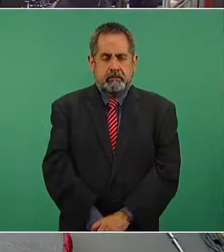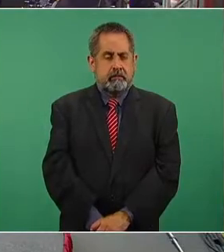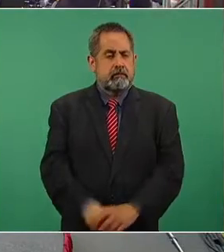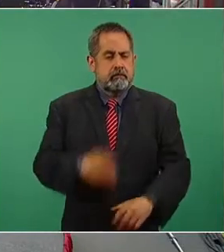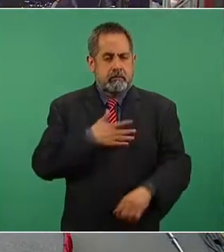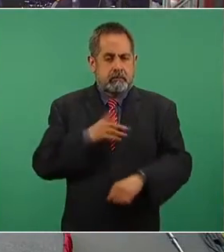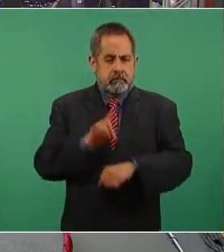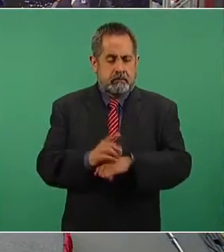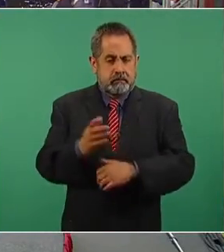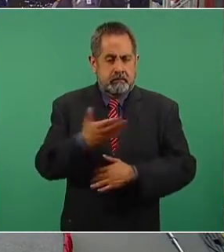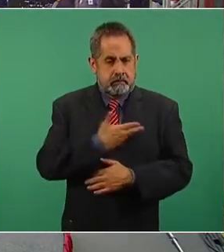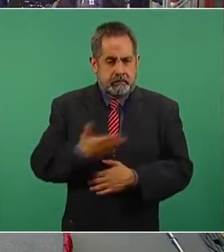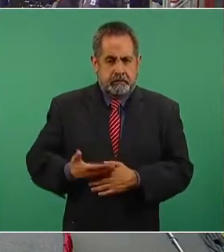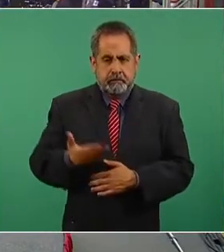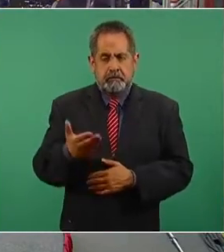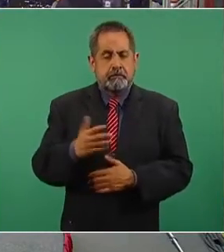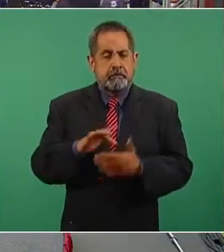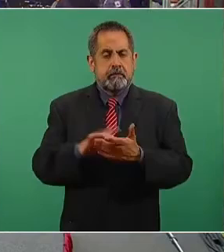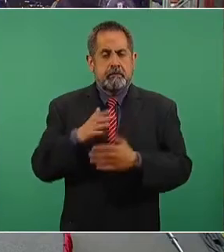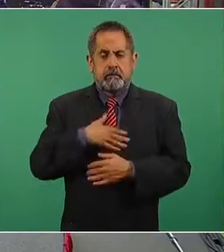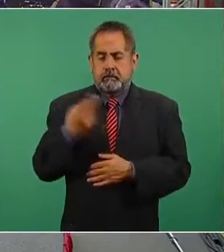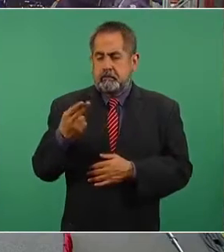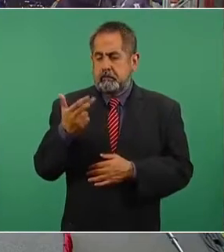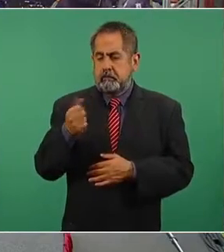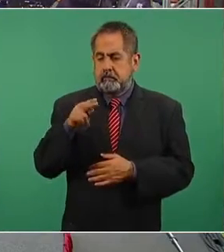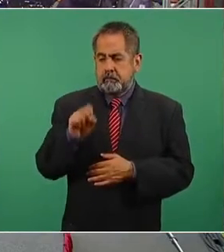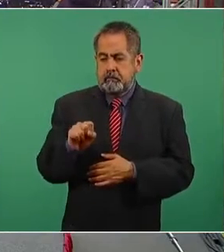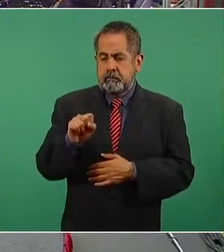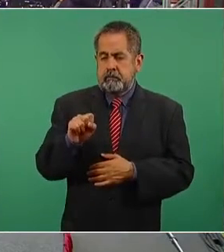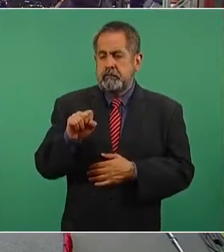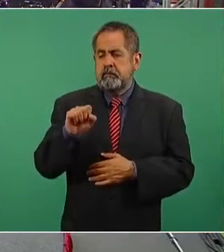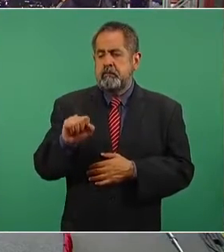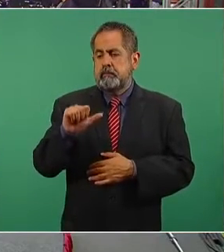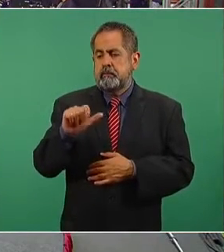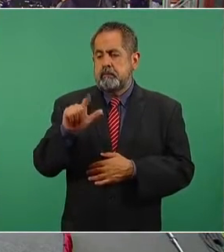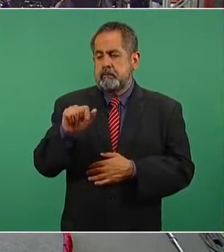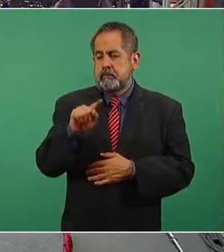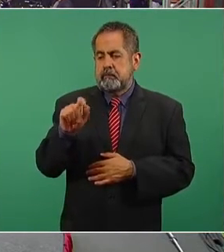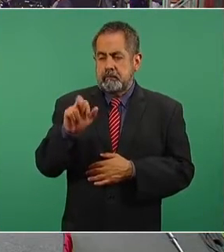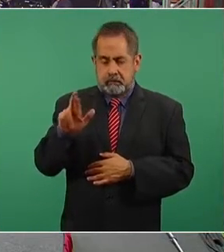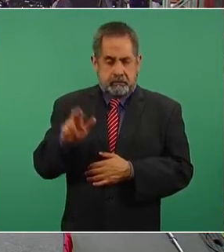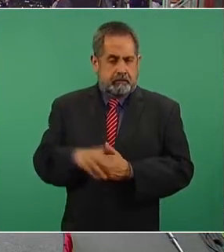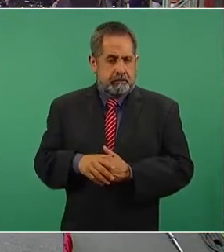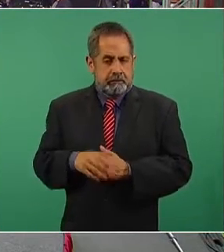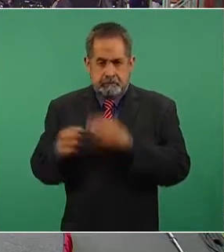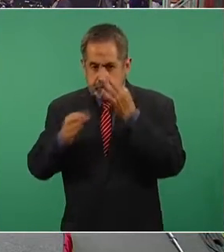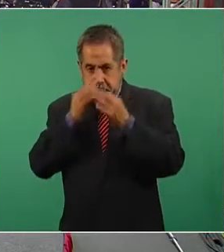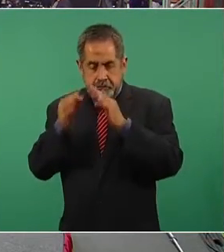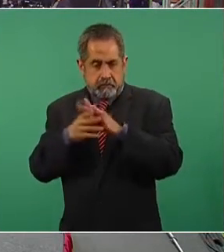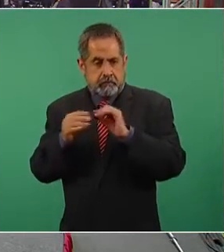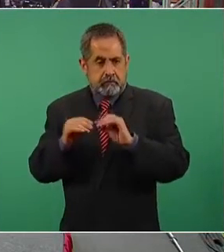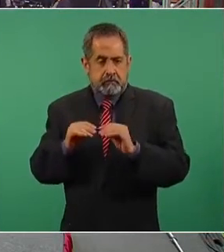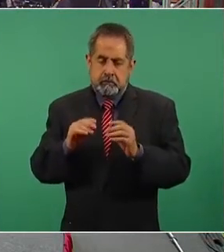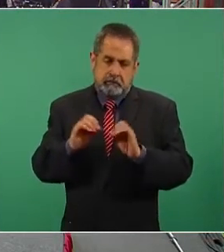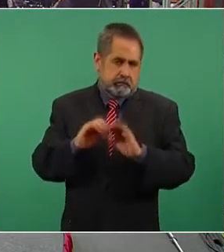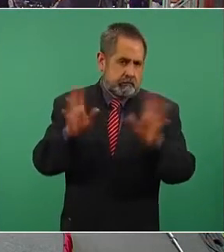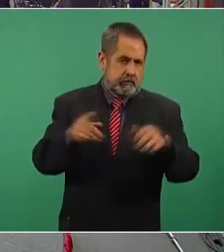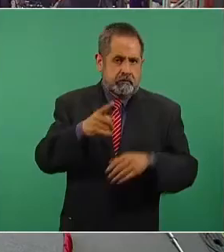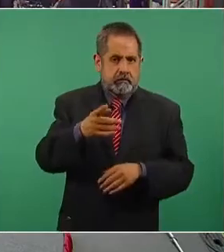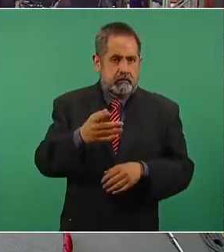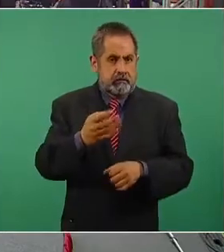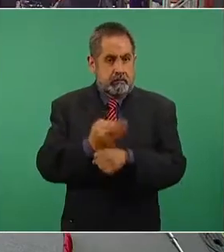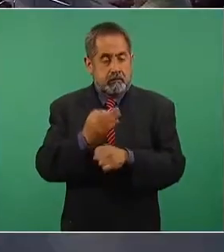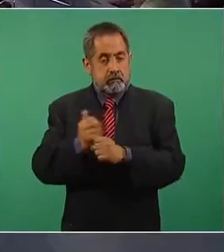Buenos días, presidente. Gracias. Hans Salazar, de Noticiero en Redes. Pues aprovechando, por supuesto, la visita